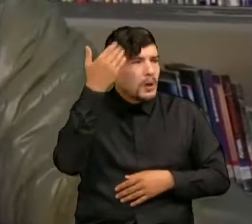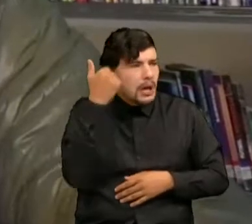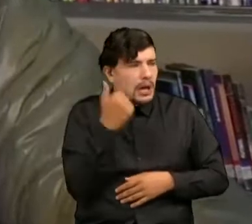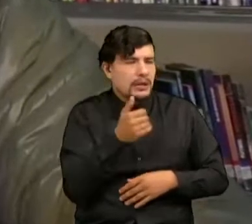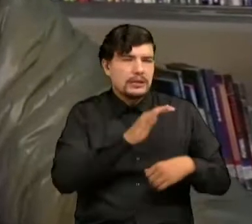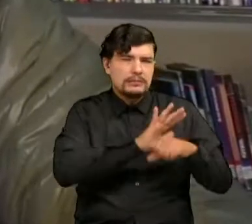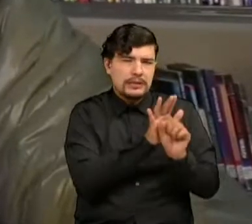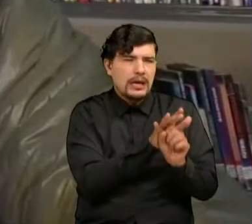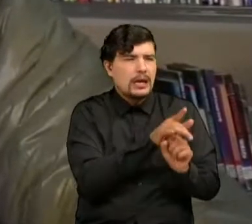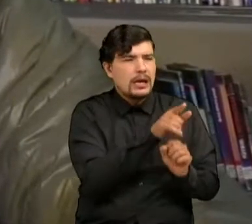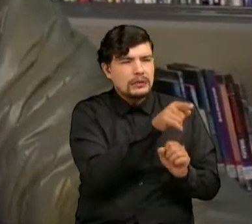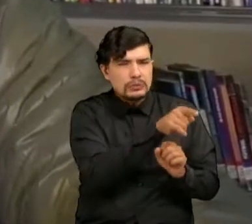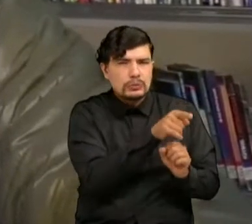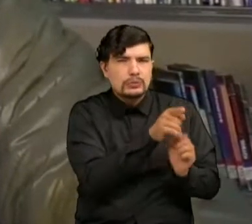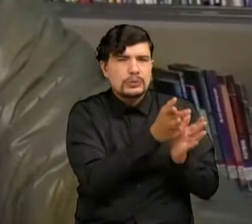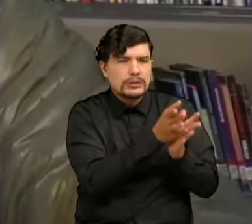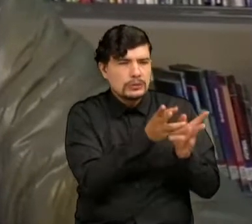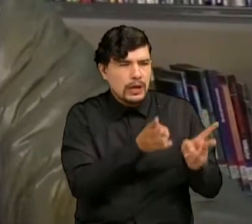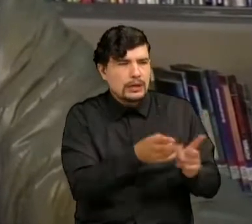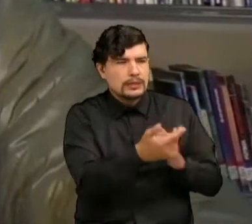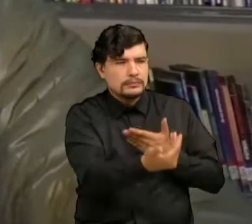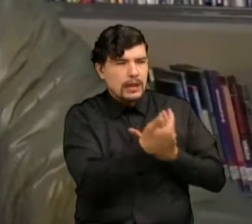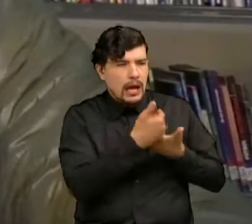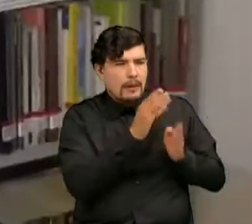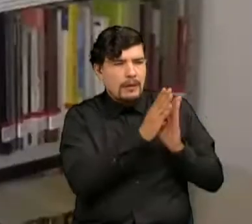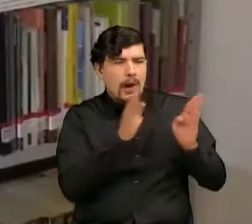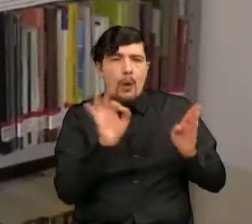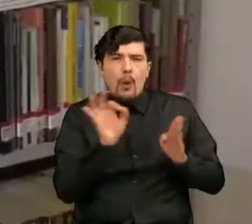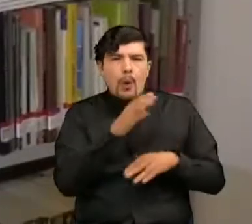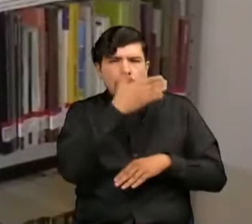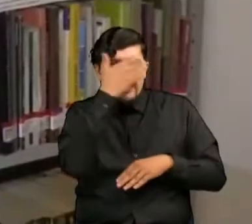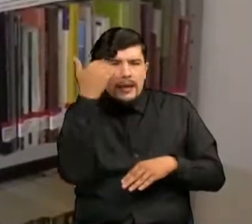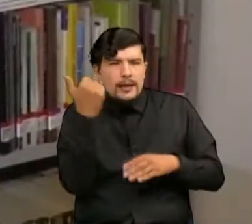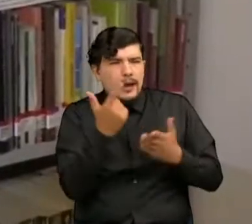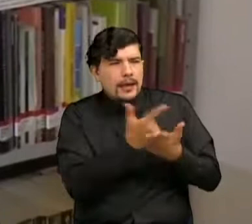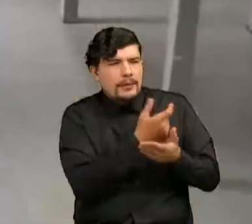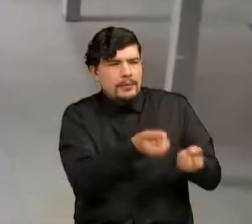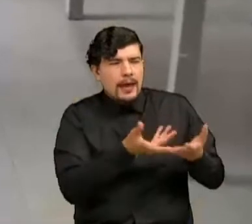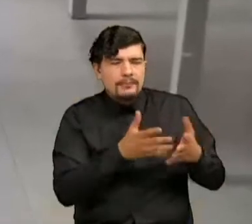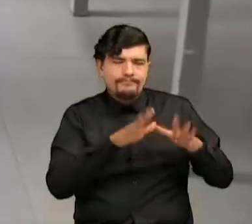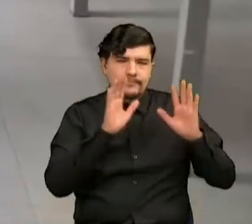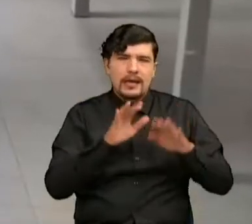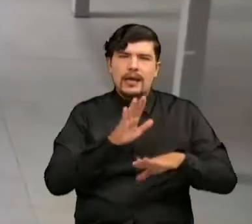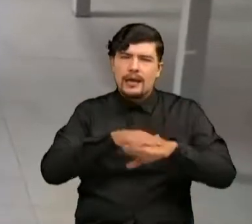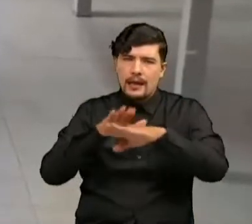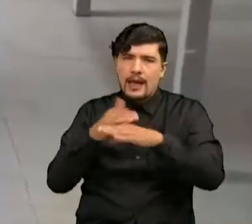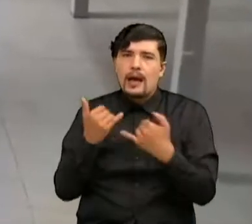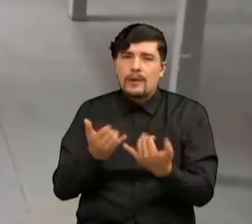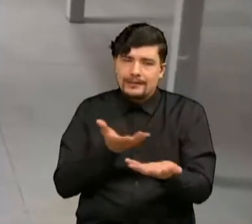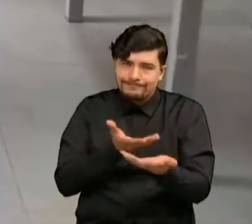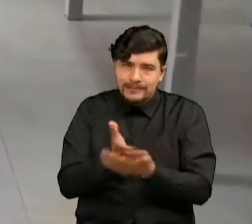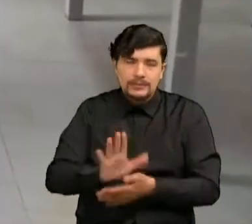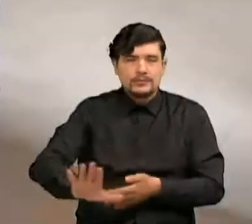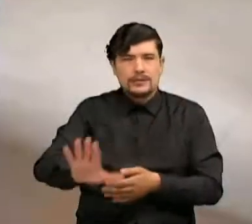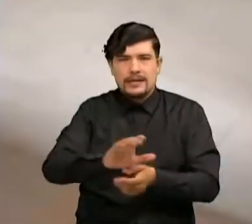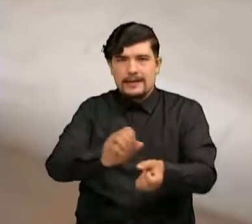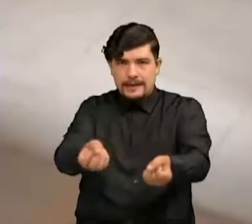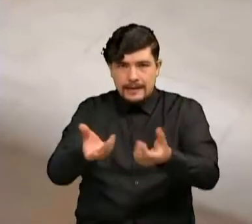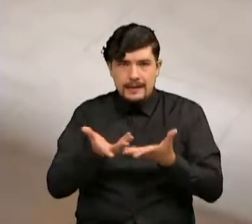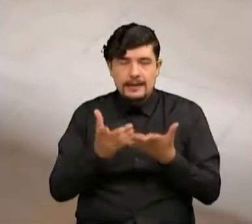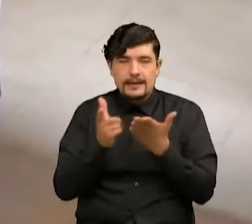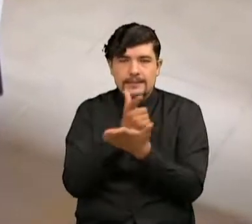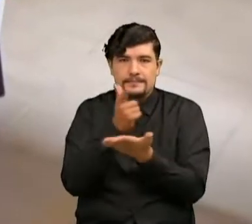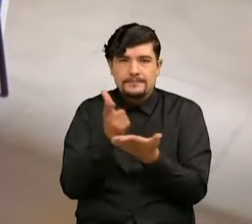quizás no han regresado la biblioteca o se les ha olvidado entregarlos a pesar de la facilidad de acceder a las obras literarias por medios digitales